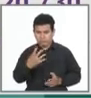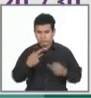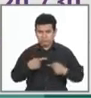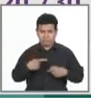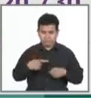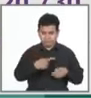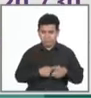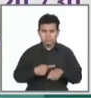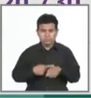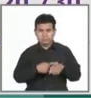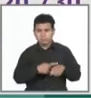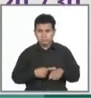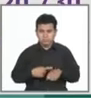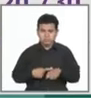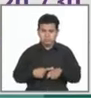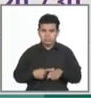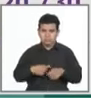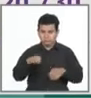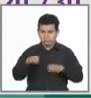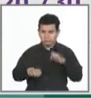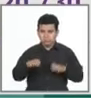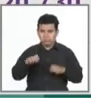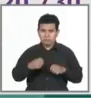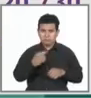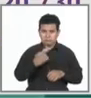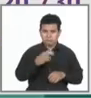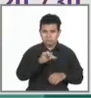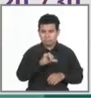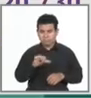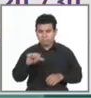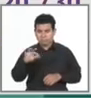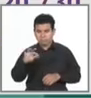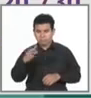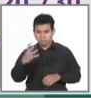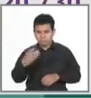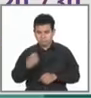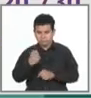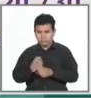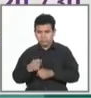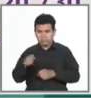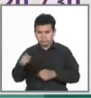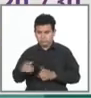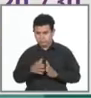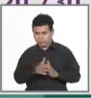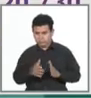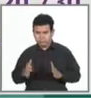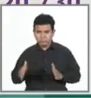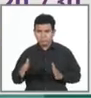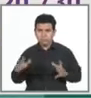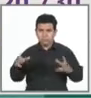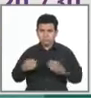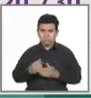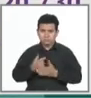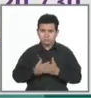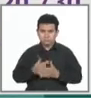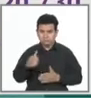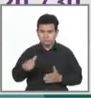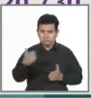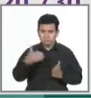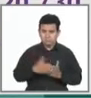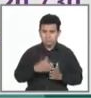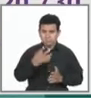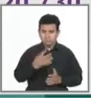confirmados el grupo de edad de 25 a 44 años tiene registrados 11